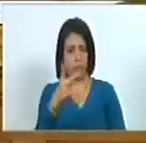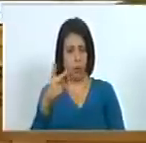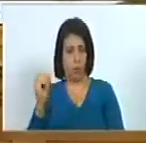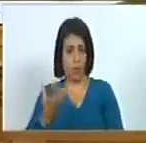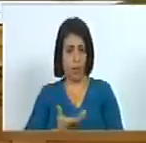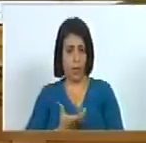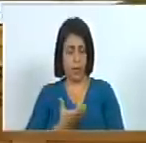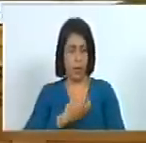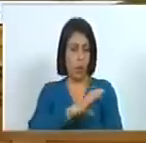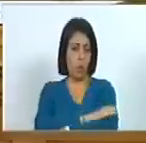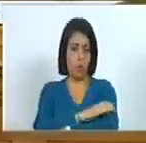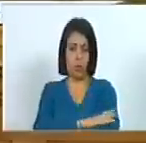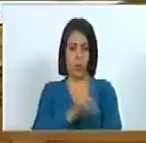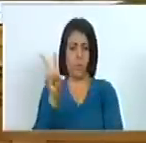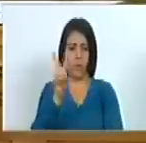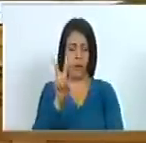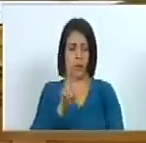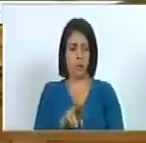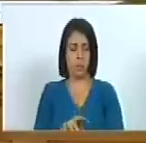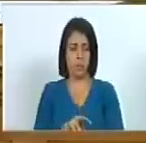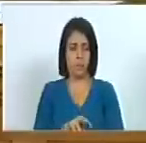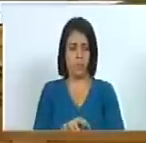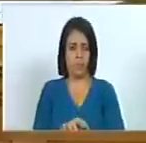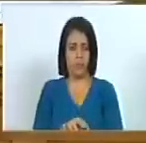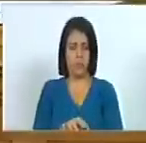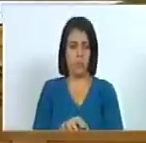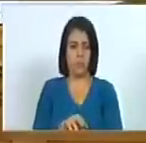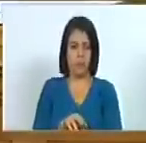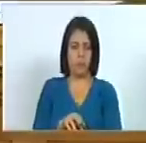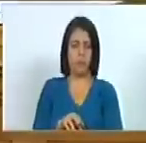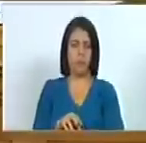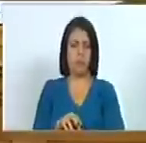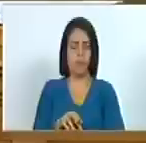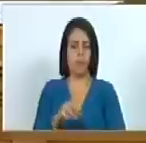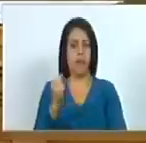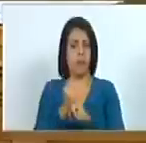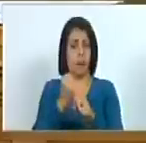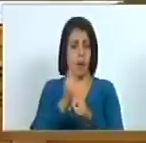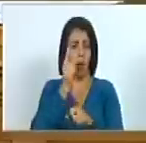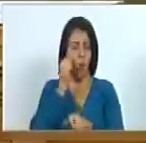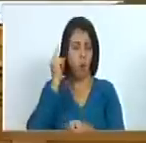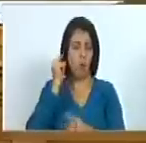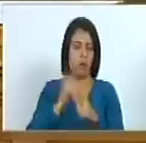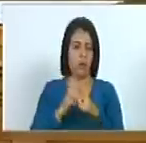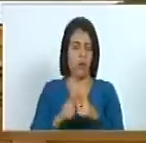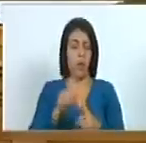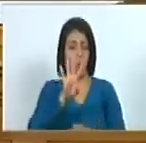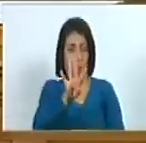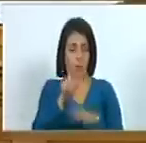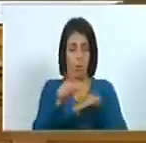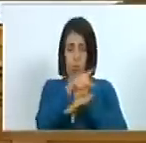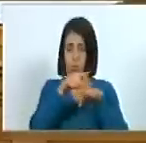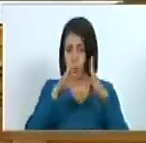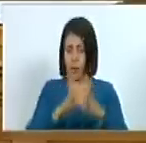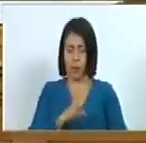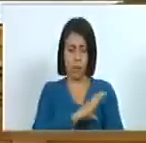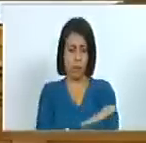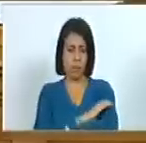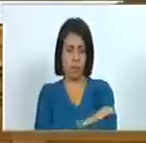de la oposición venezolana, los empleados, trabajadoras y trabajadores de las 4 gobernaciones de la